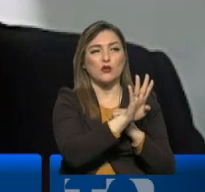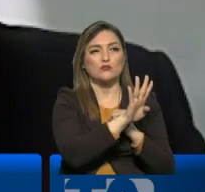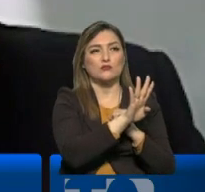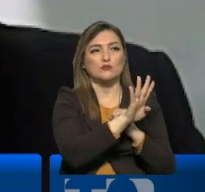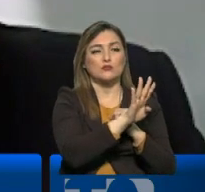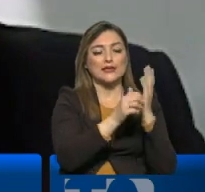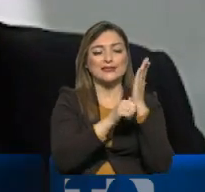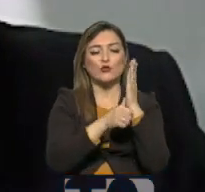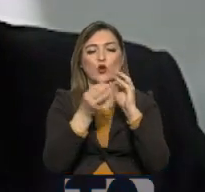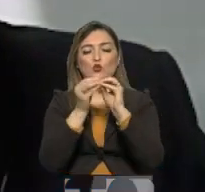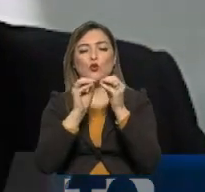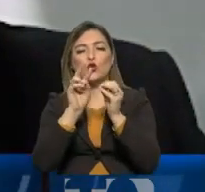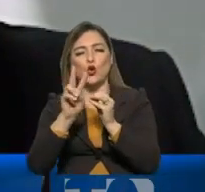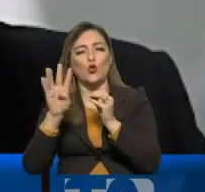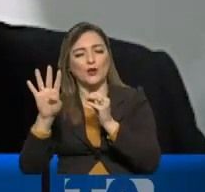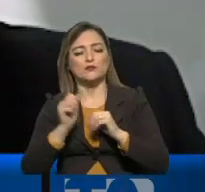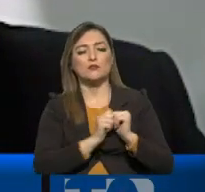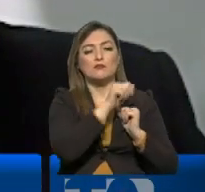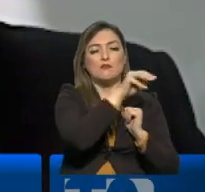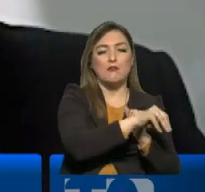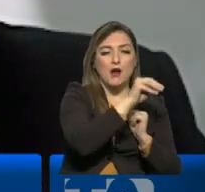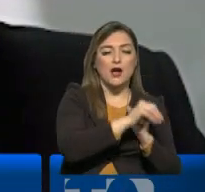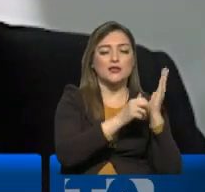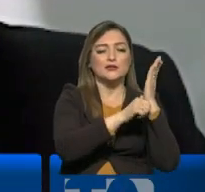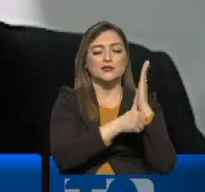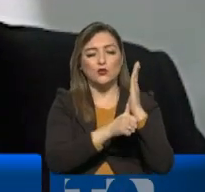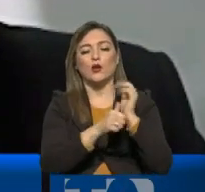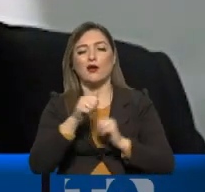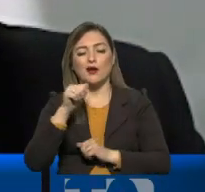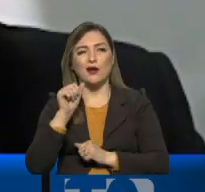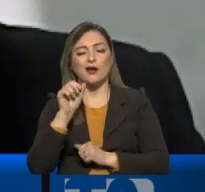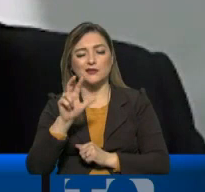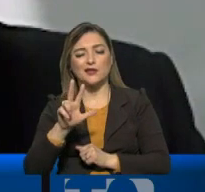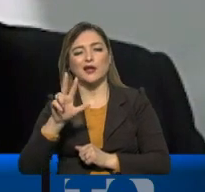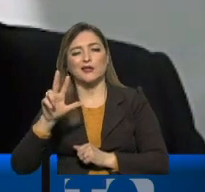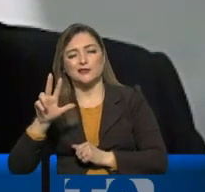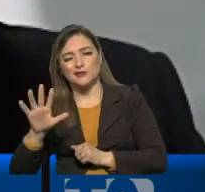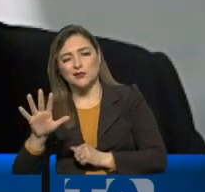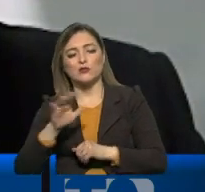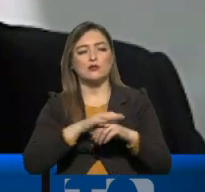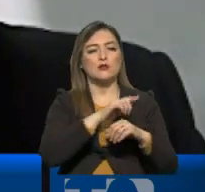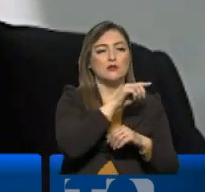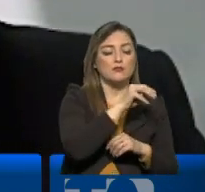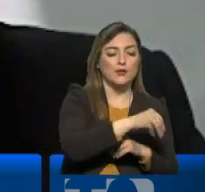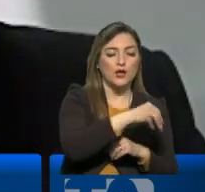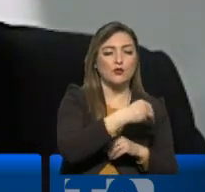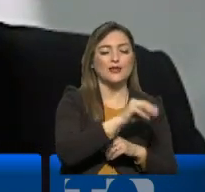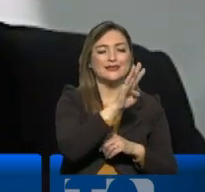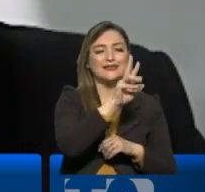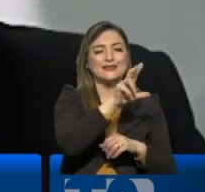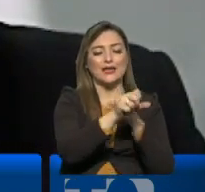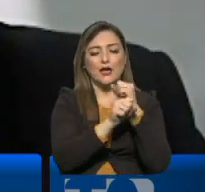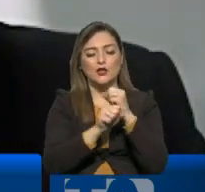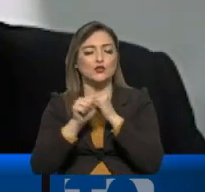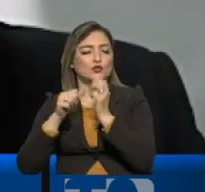con cédula par, el martes con cédula impar, el miércoles de 63 años con cédula par, el